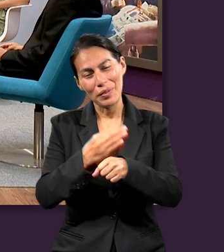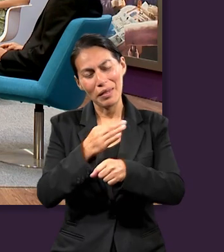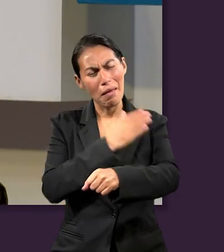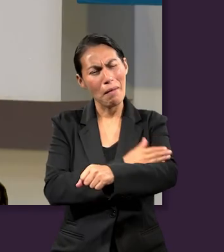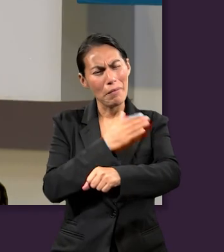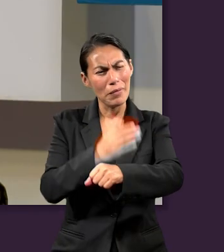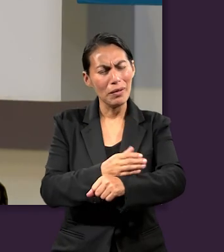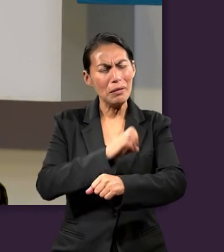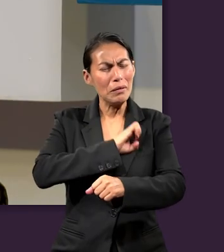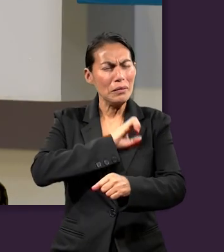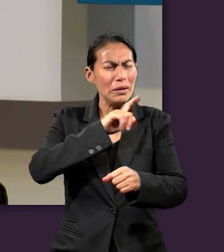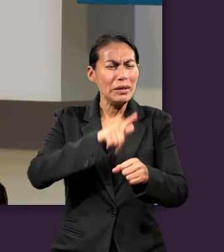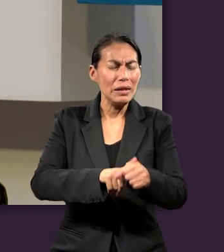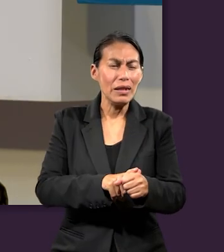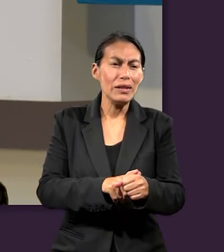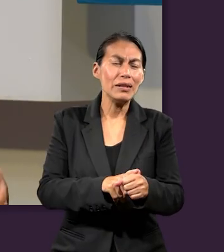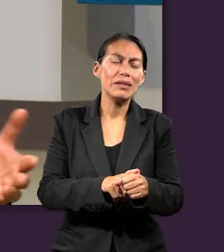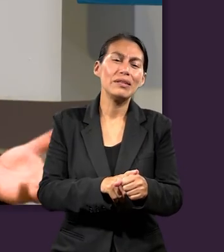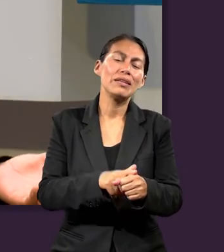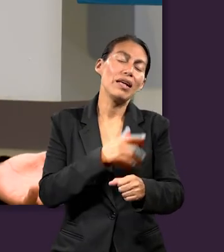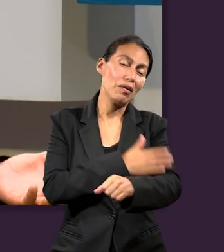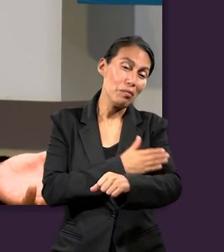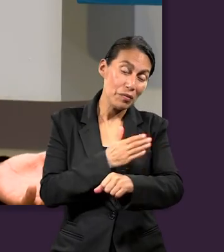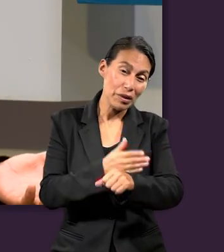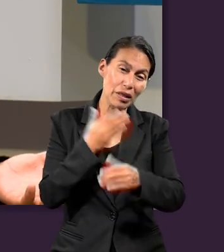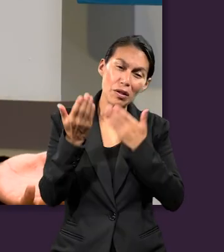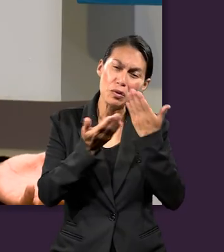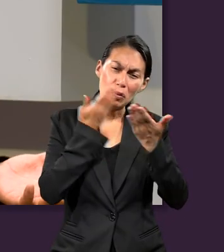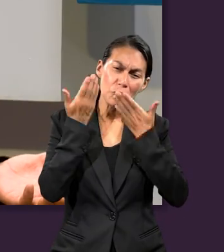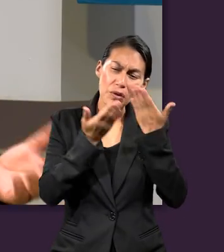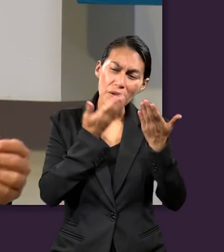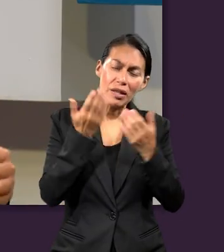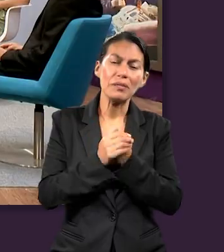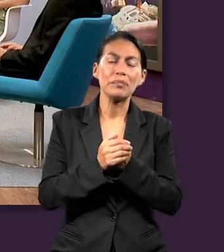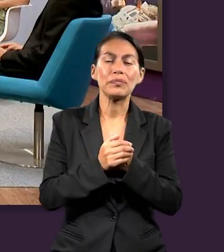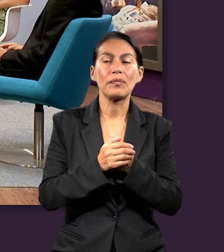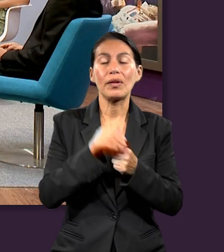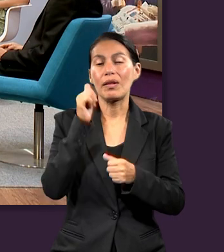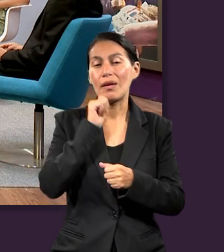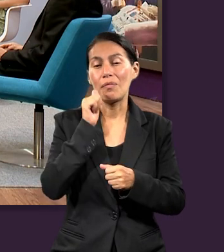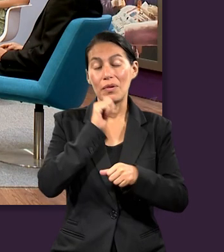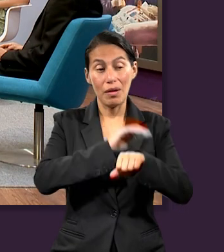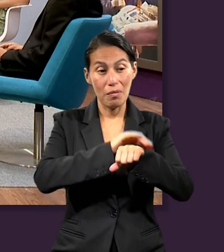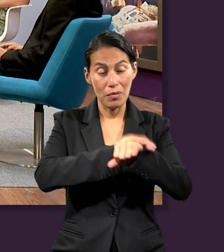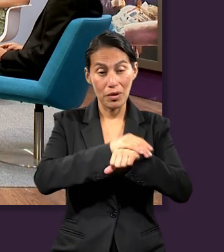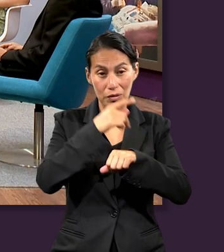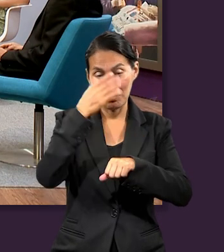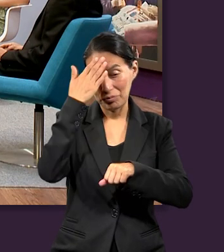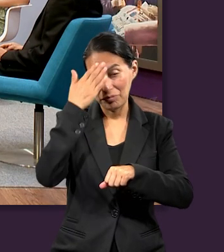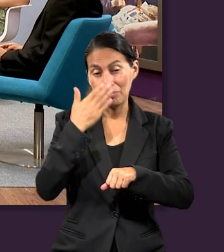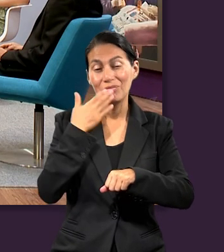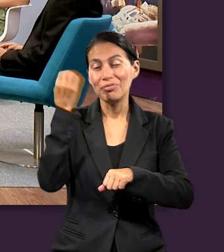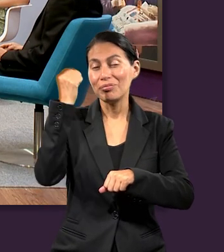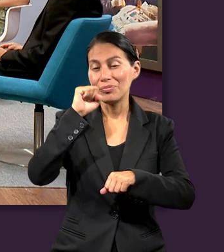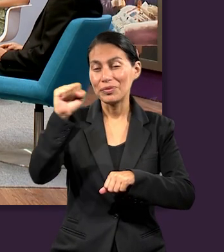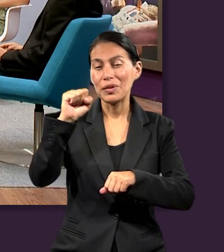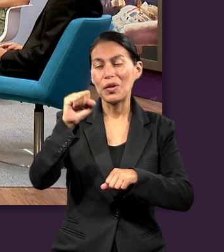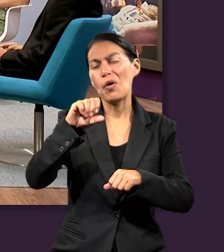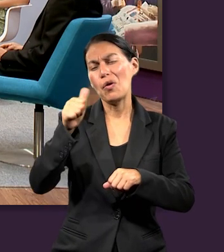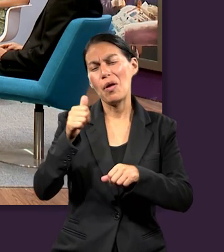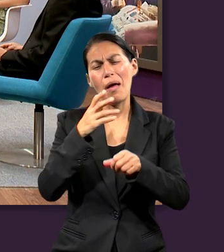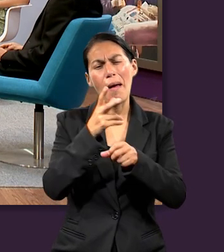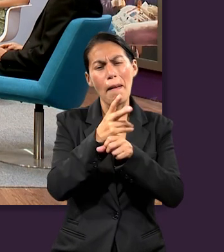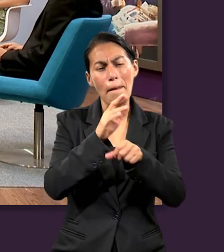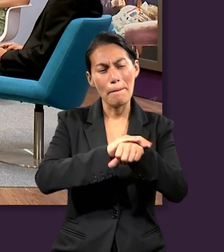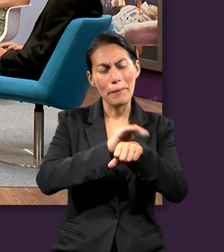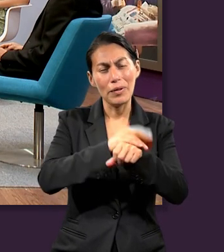destacados de la universidad y amigos invitados también así que voy a permitir que ustedes se presenten que nos digan Quiénes son